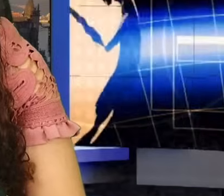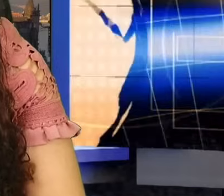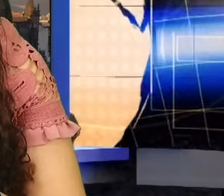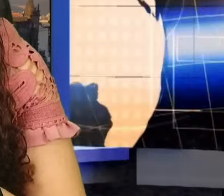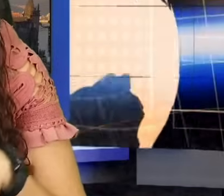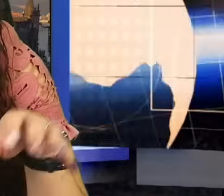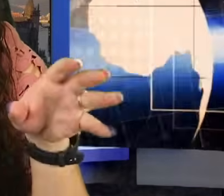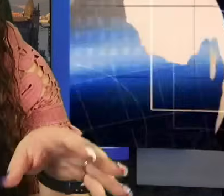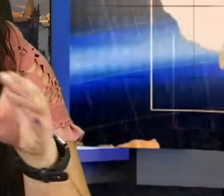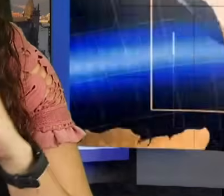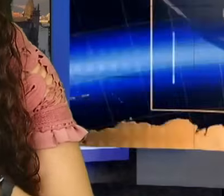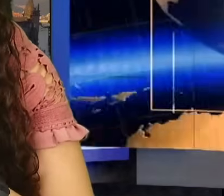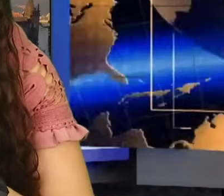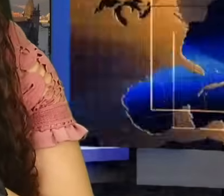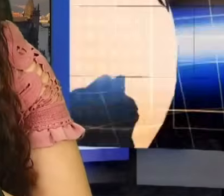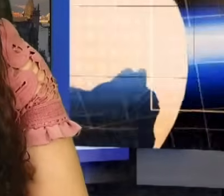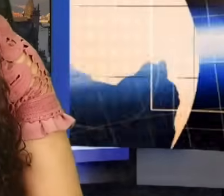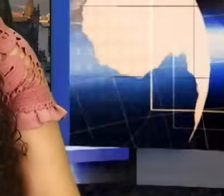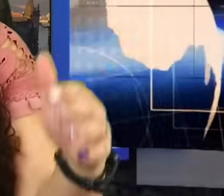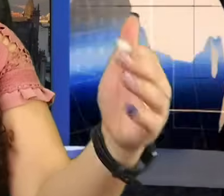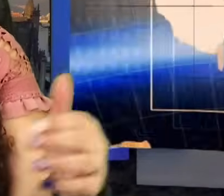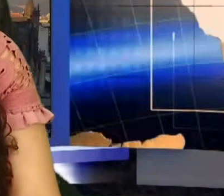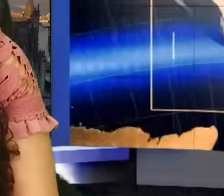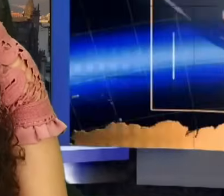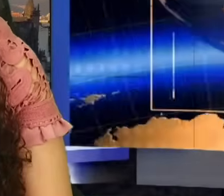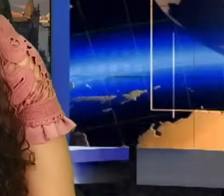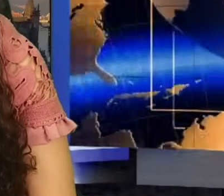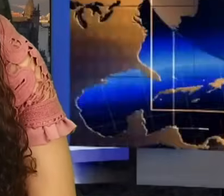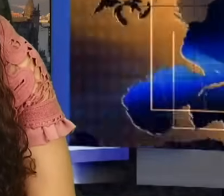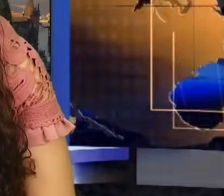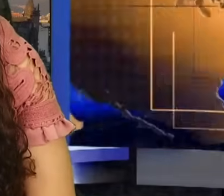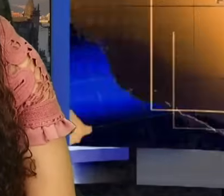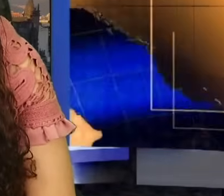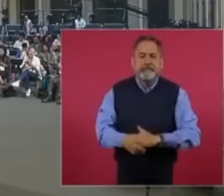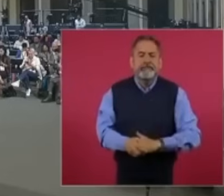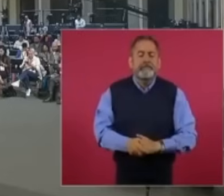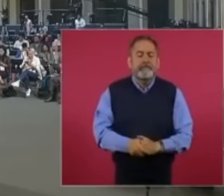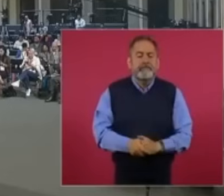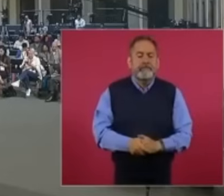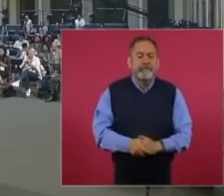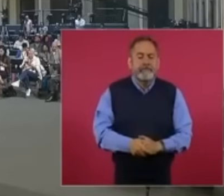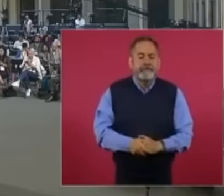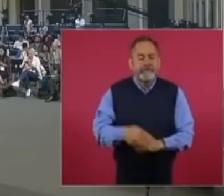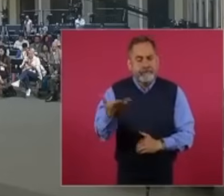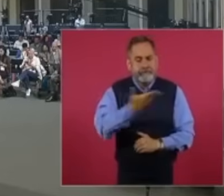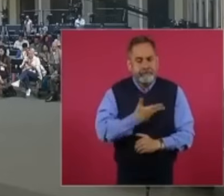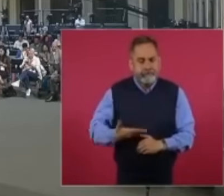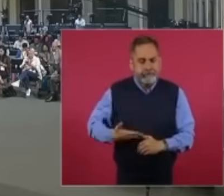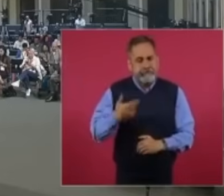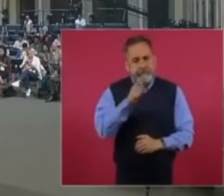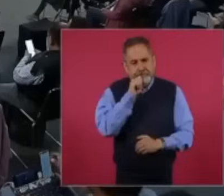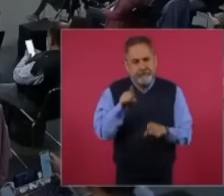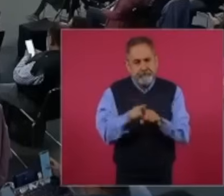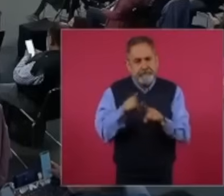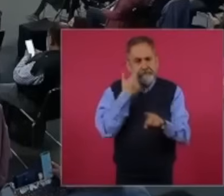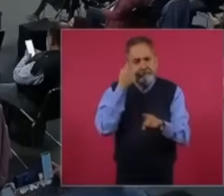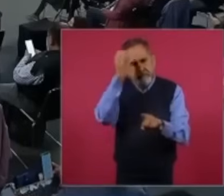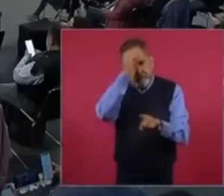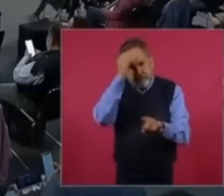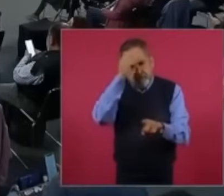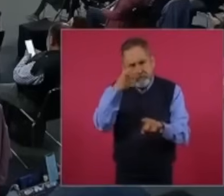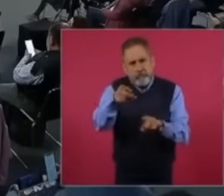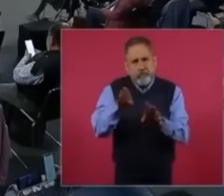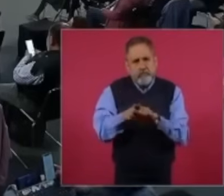a este disque reportero. Vamos prestando muchísima atención. Presidente, también me gustaría conocer su opinión sobre